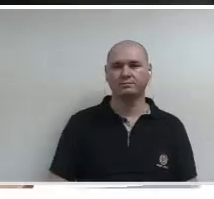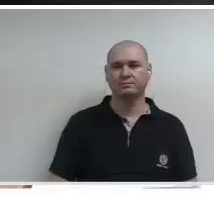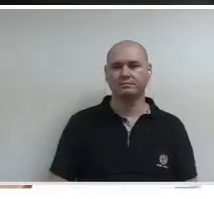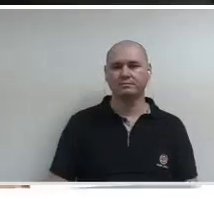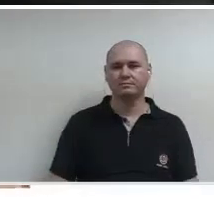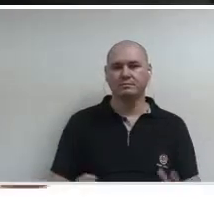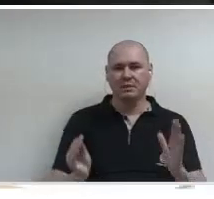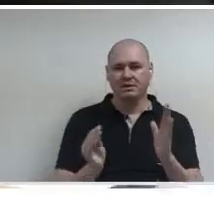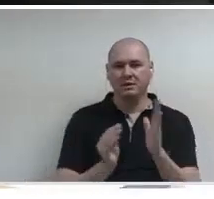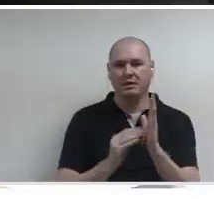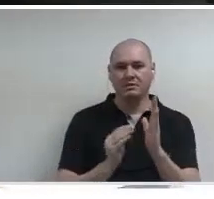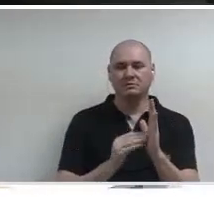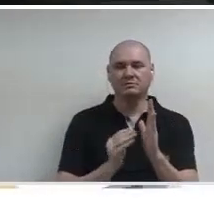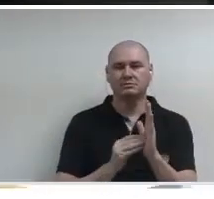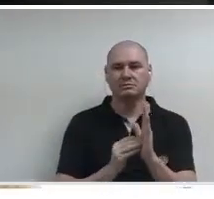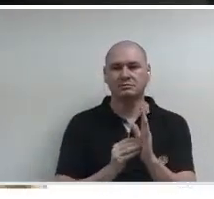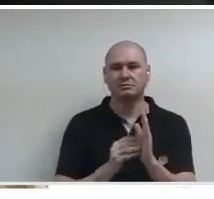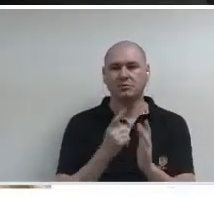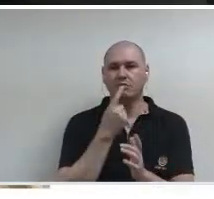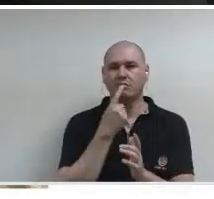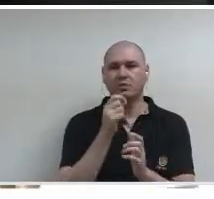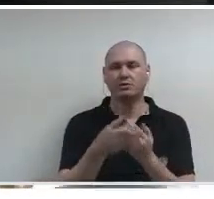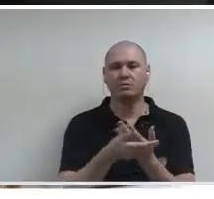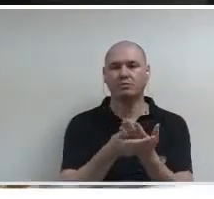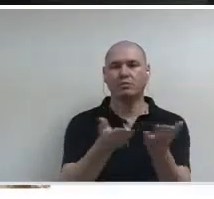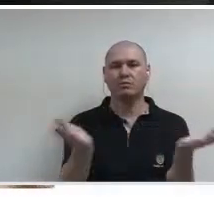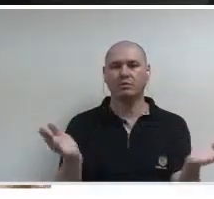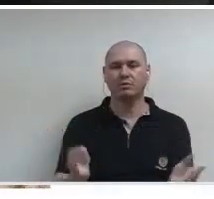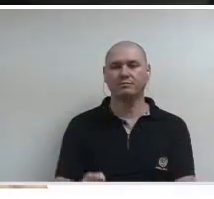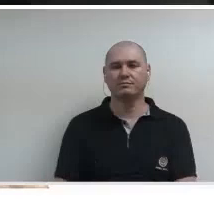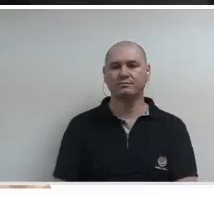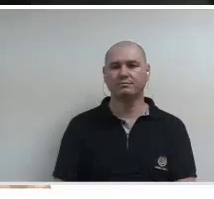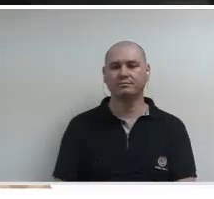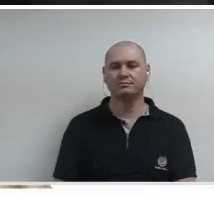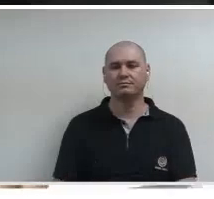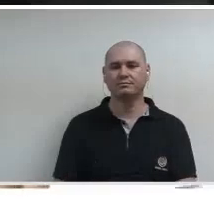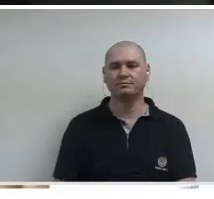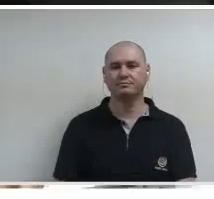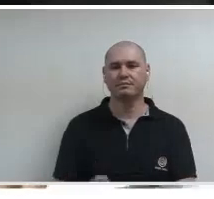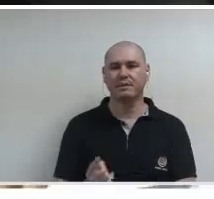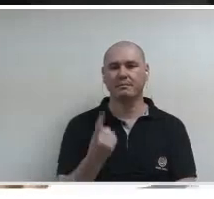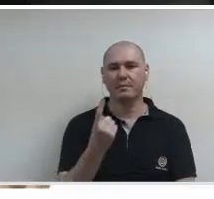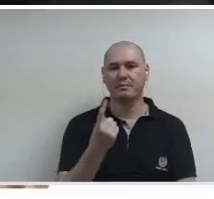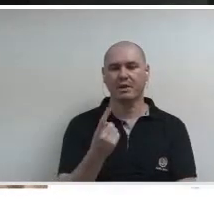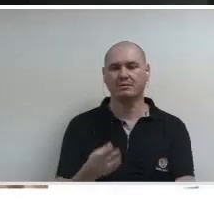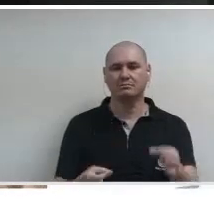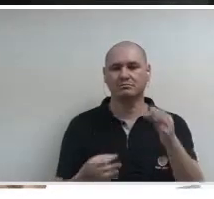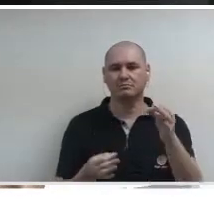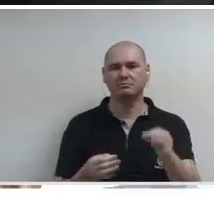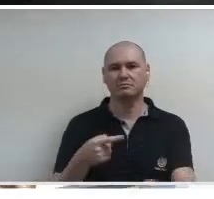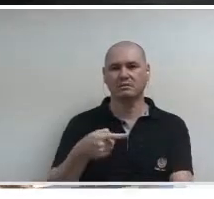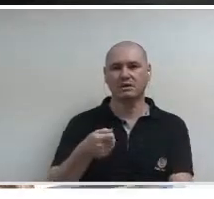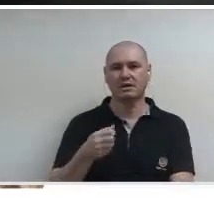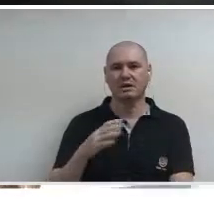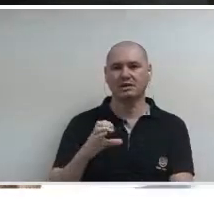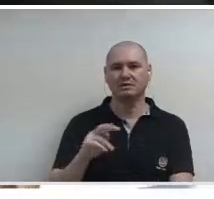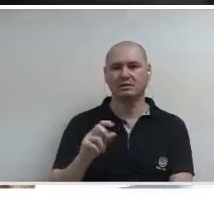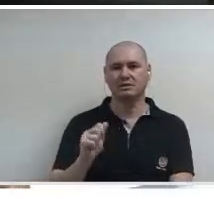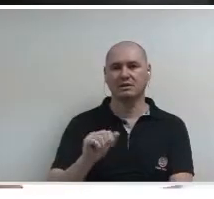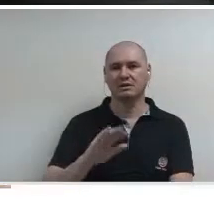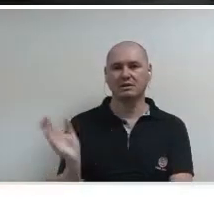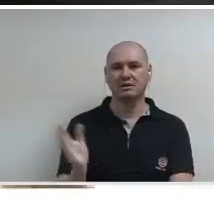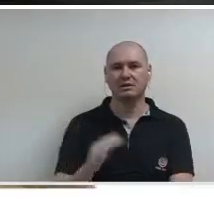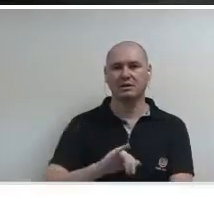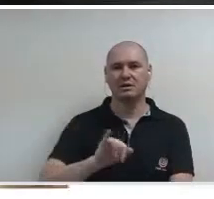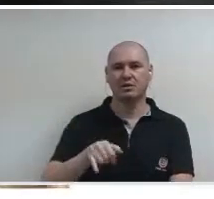hay una para la consideración del público el primer ejemplar ya bueno es aguina oye cuajaguaycha